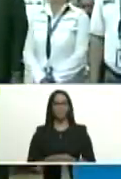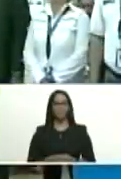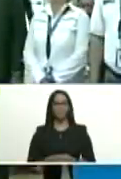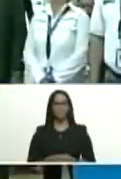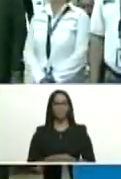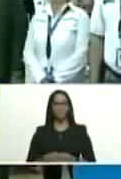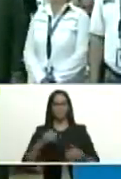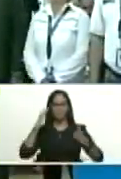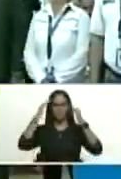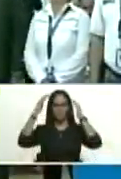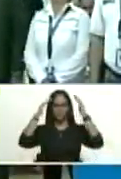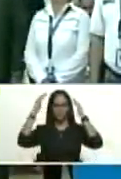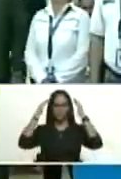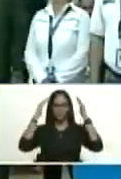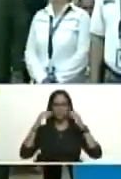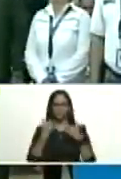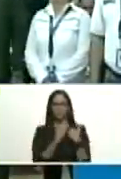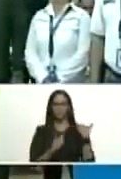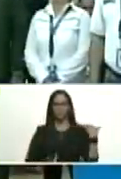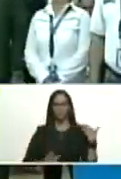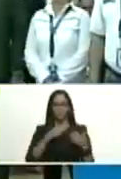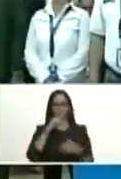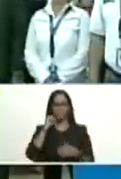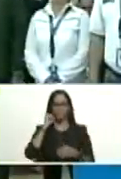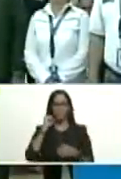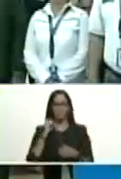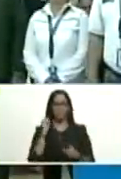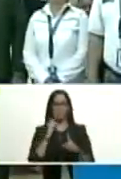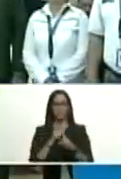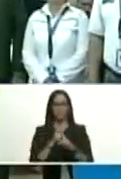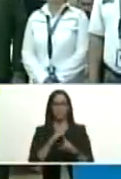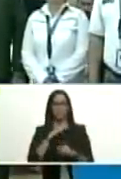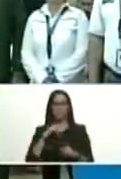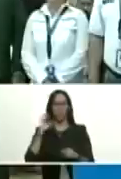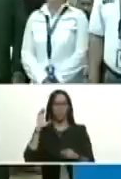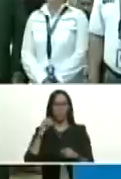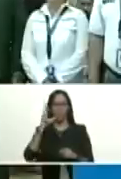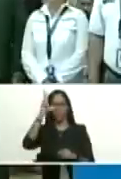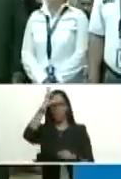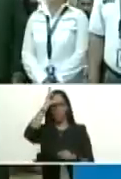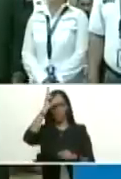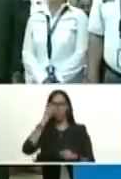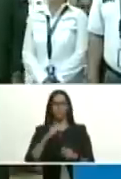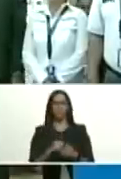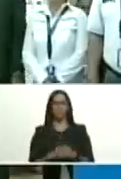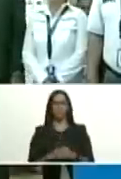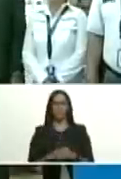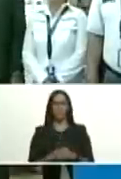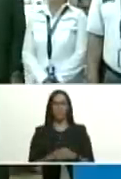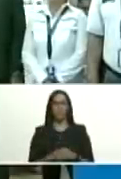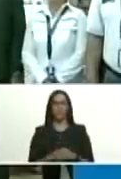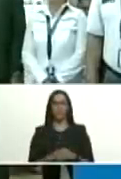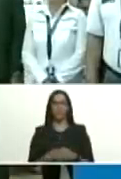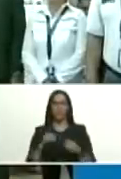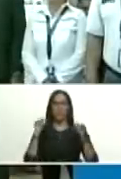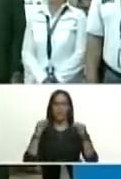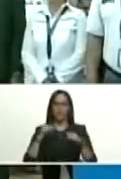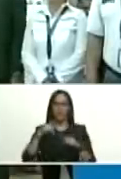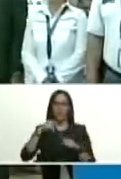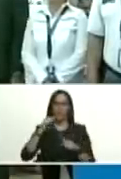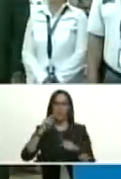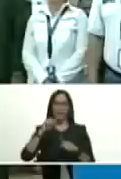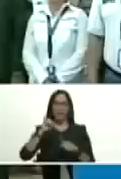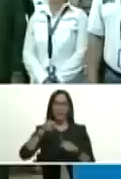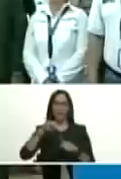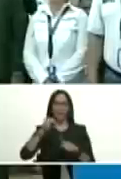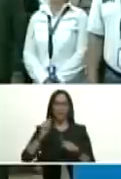Un saludo, presidente Nicolás Maduro, desde nuestro estado Falcón, península de Paraguaná, y aquí